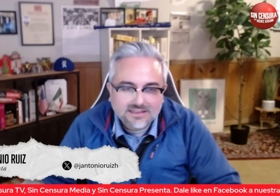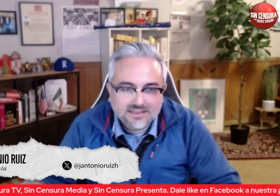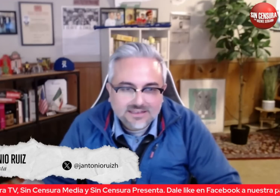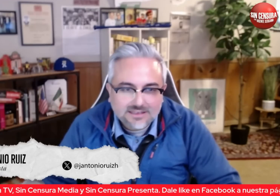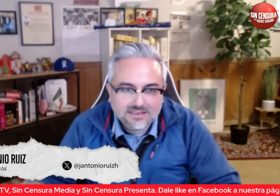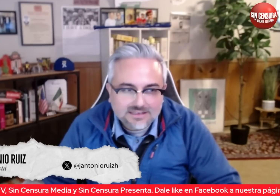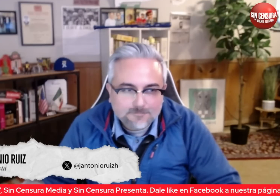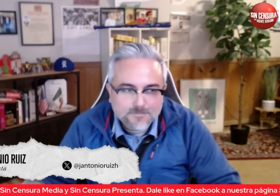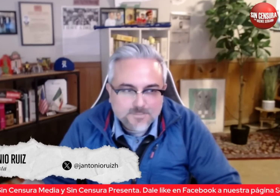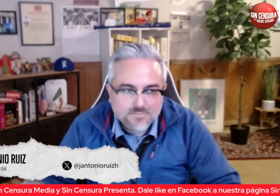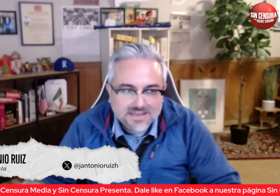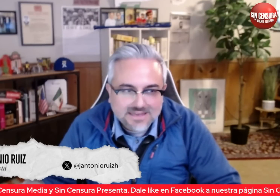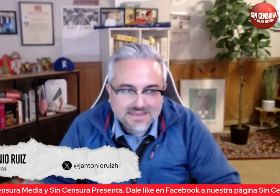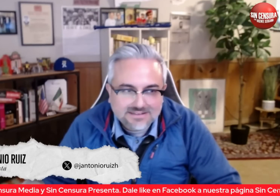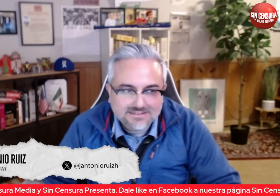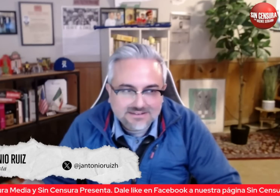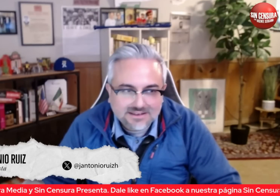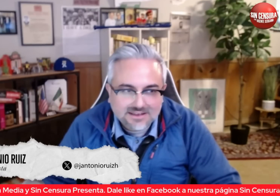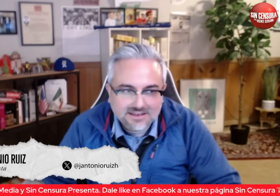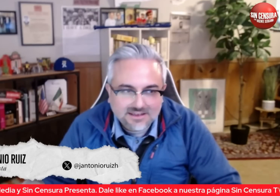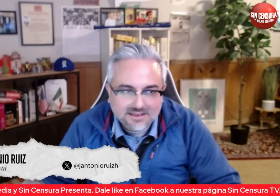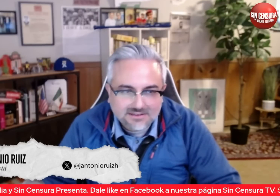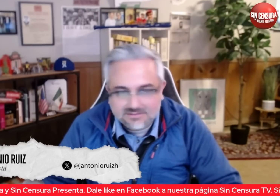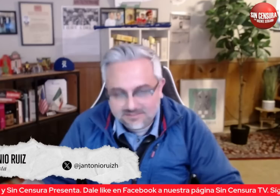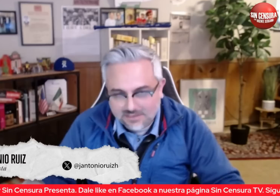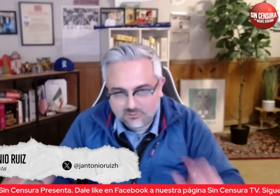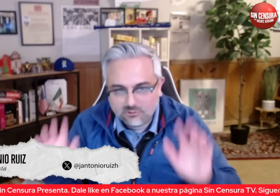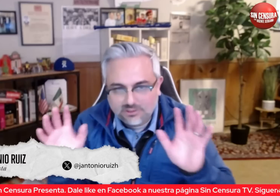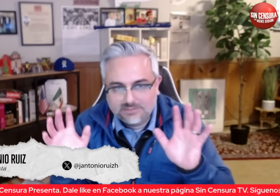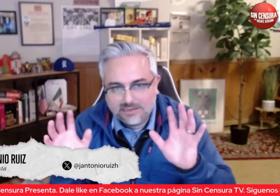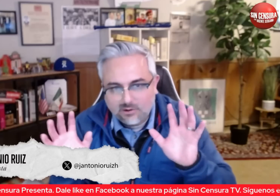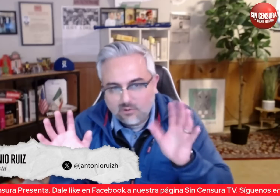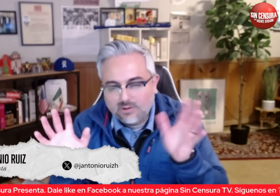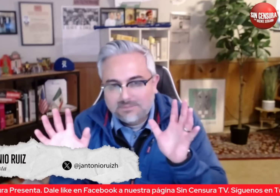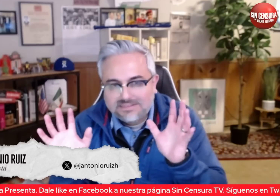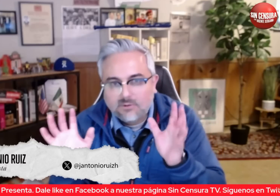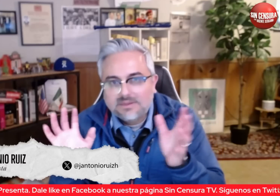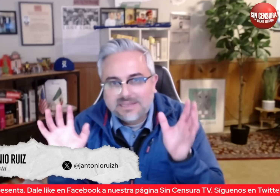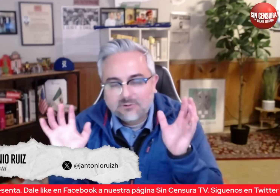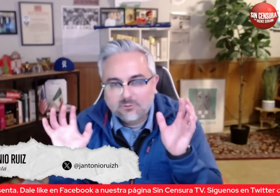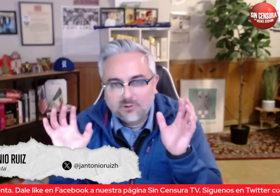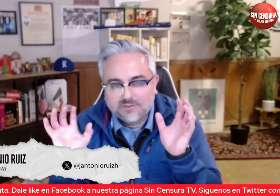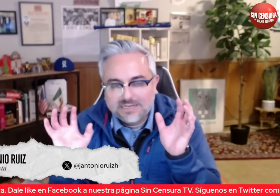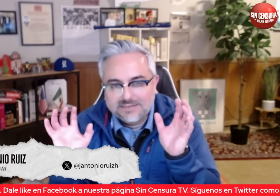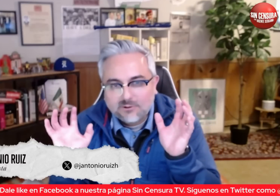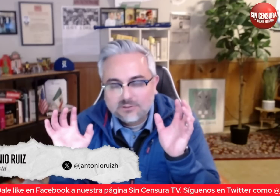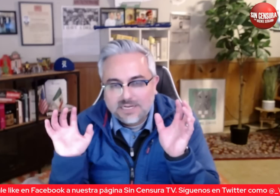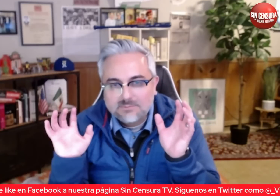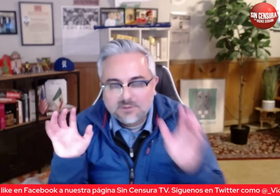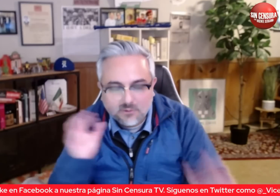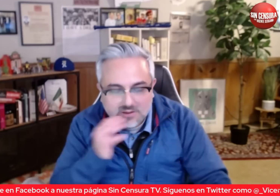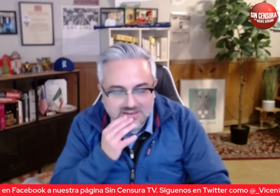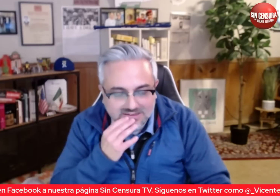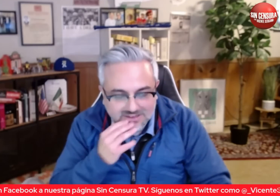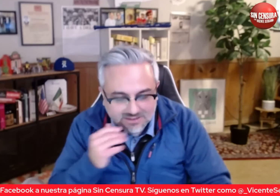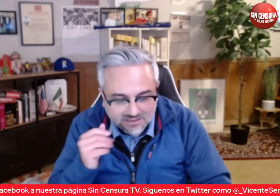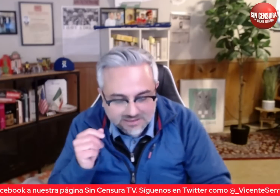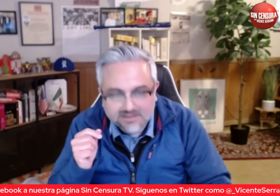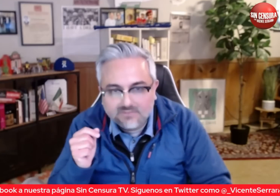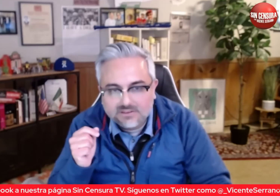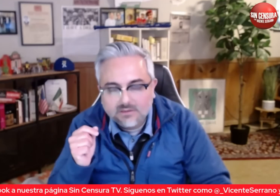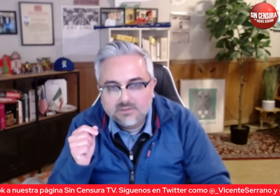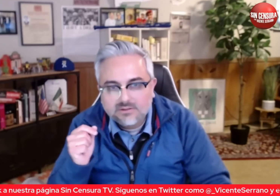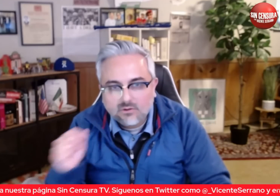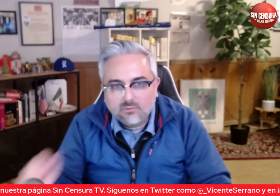profundidad. Y es, sí, claro, si no tienes algo más que comentarnos sobre las Salinas de Gortari, pero